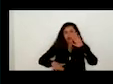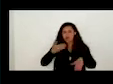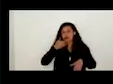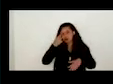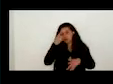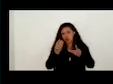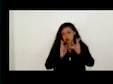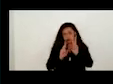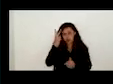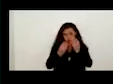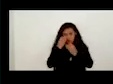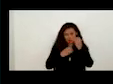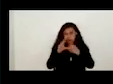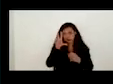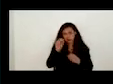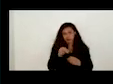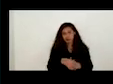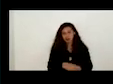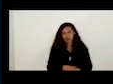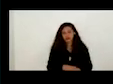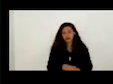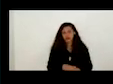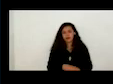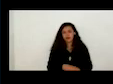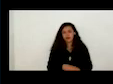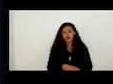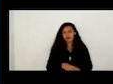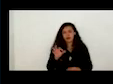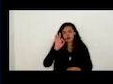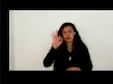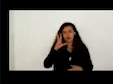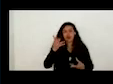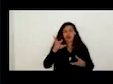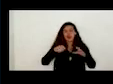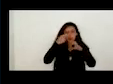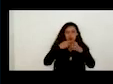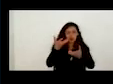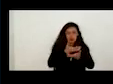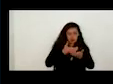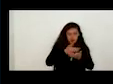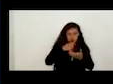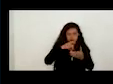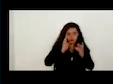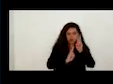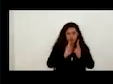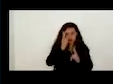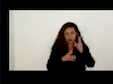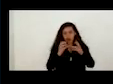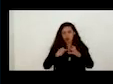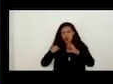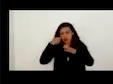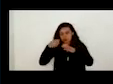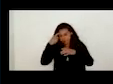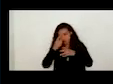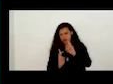vegetales y se espera hasta tener una sopa de verduras o una crema de verduras en un platillo para poderlos